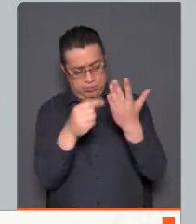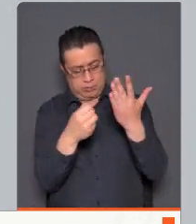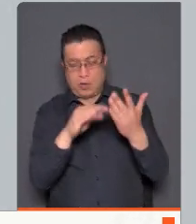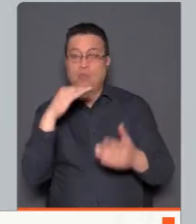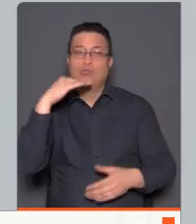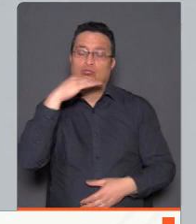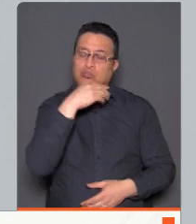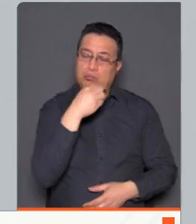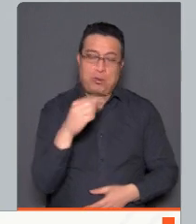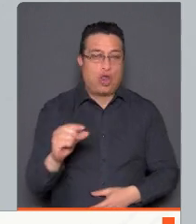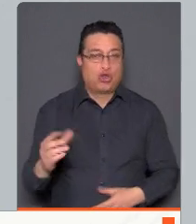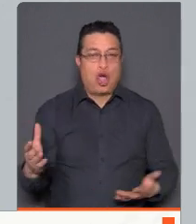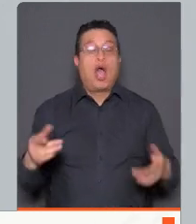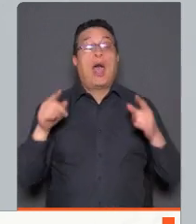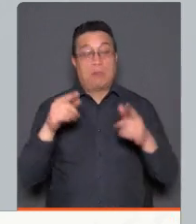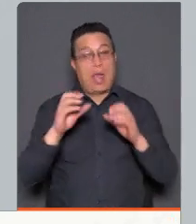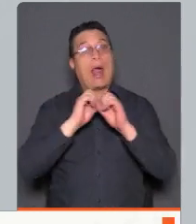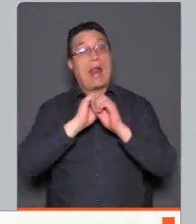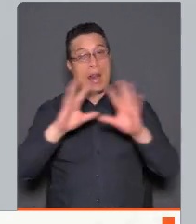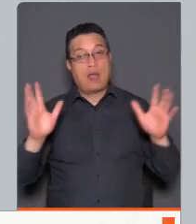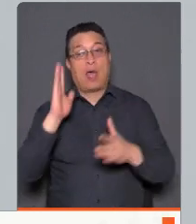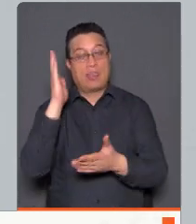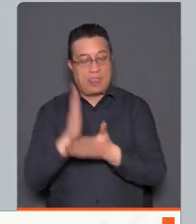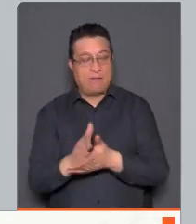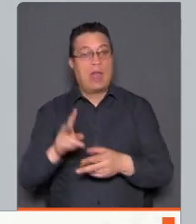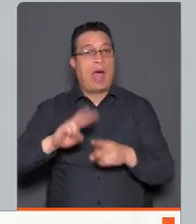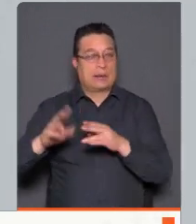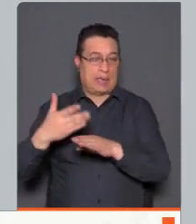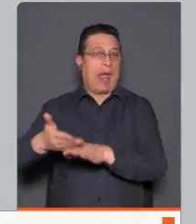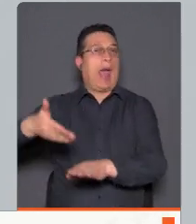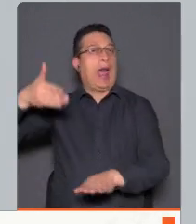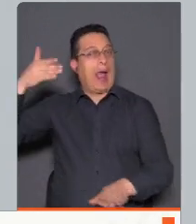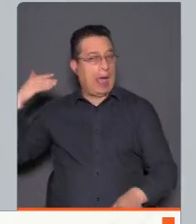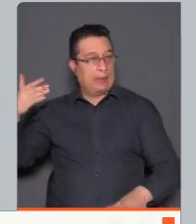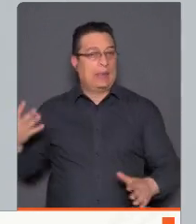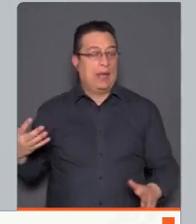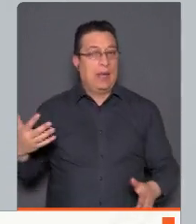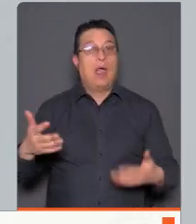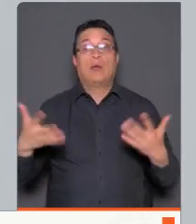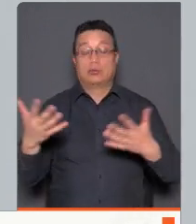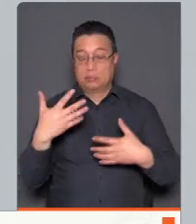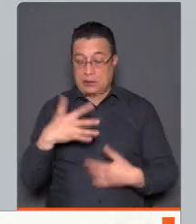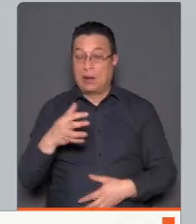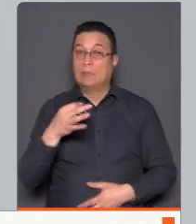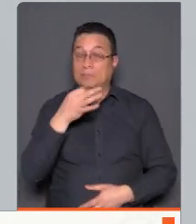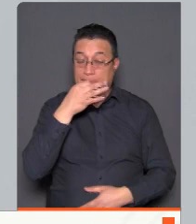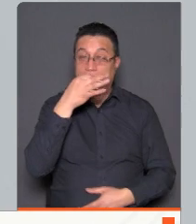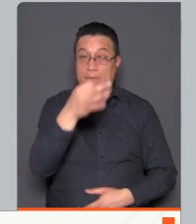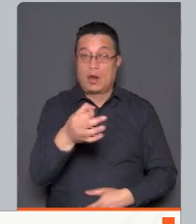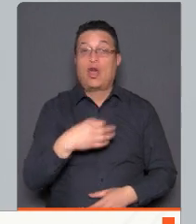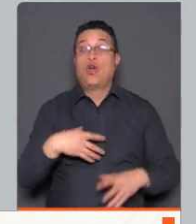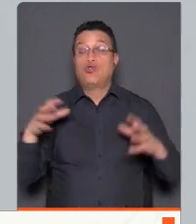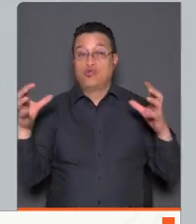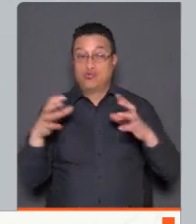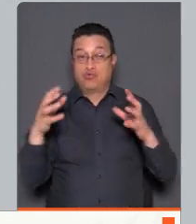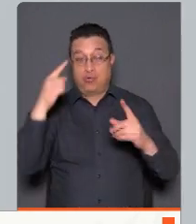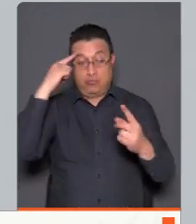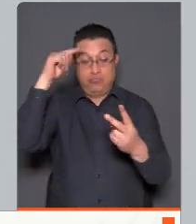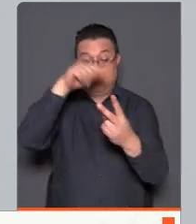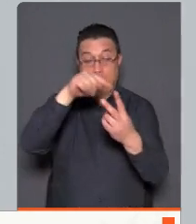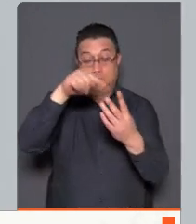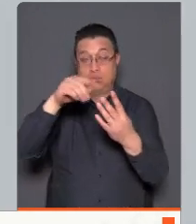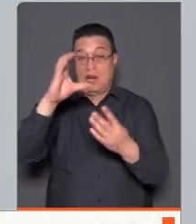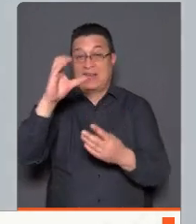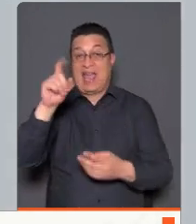Pero claramente era algo que debiera haberse hecho hace mucho tiempo, porque como lo señalé, hay una fuerte concentración en el rubro